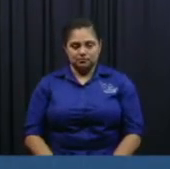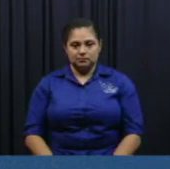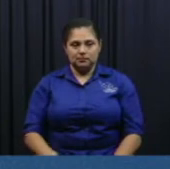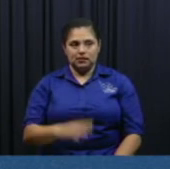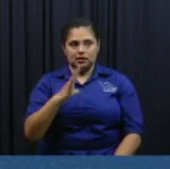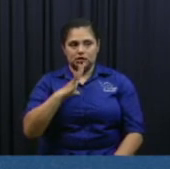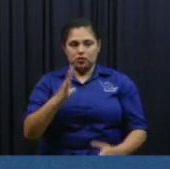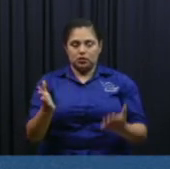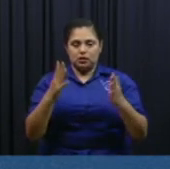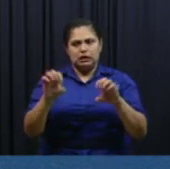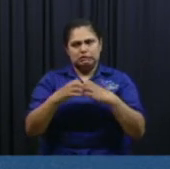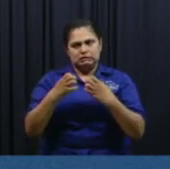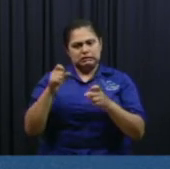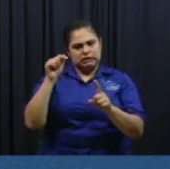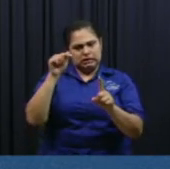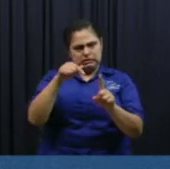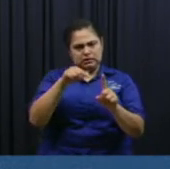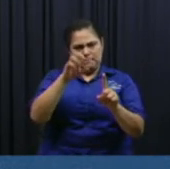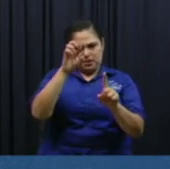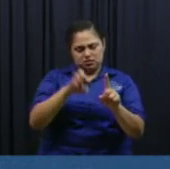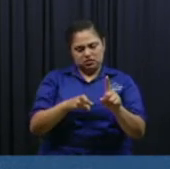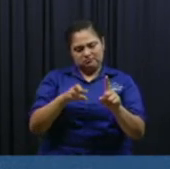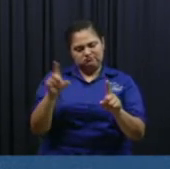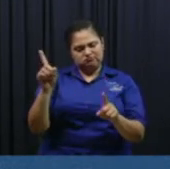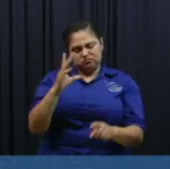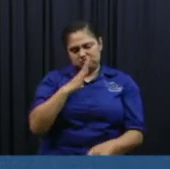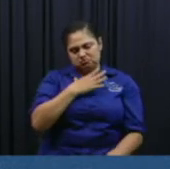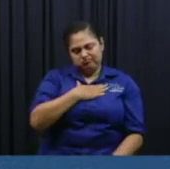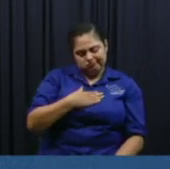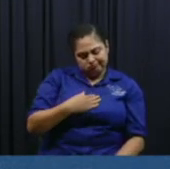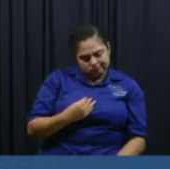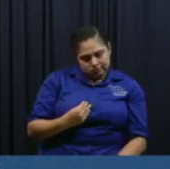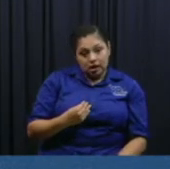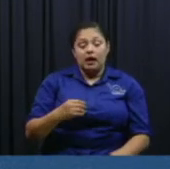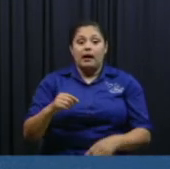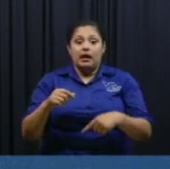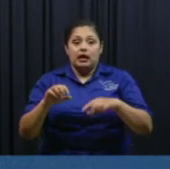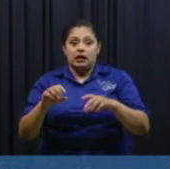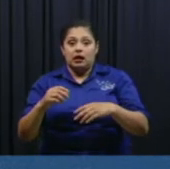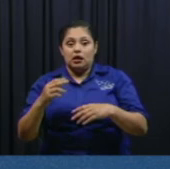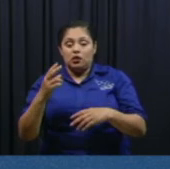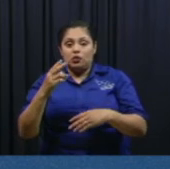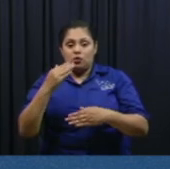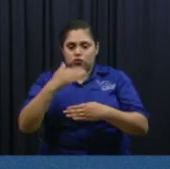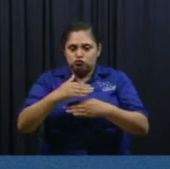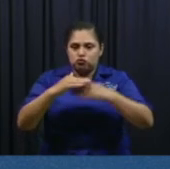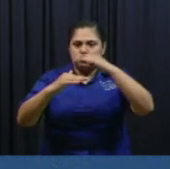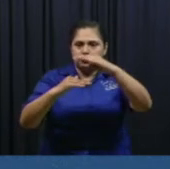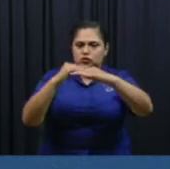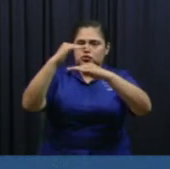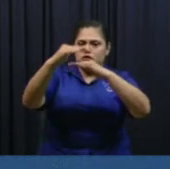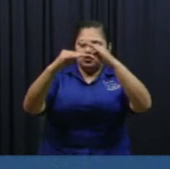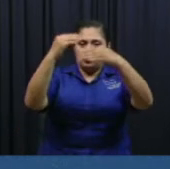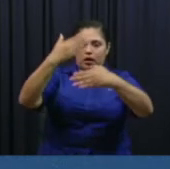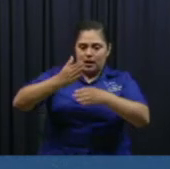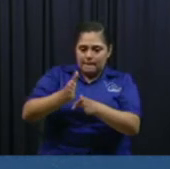O sea que estaba desanimado y reconstruyó todo el muro que había sido derribado